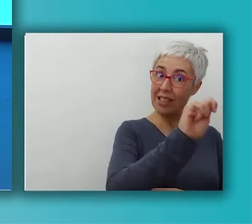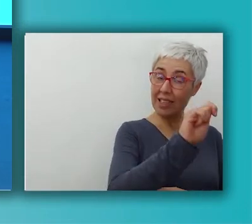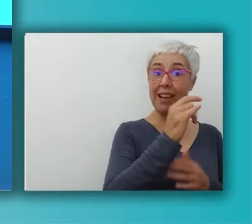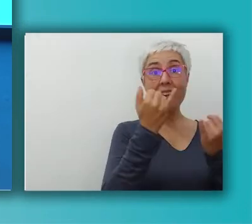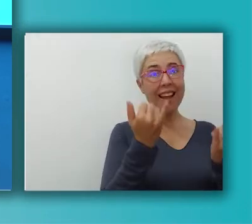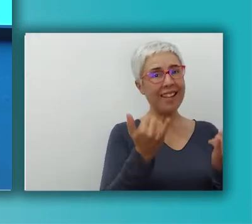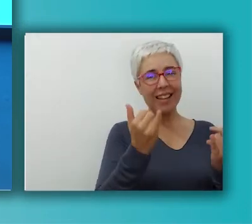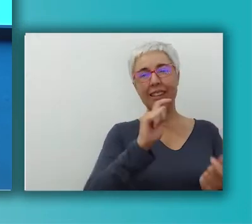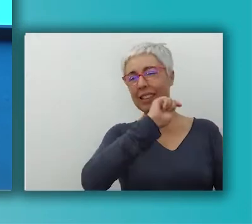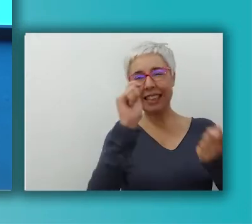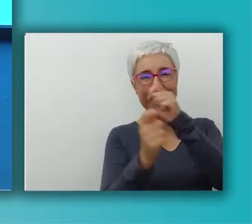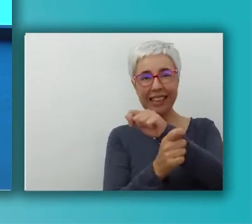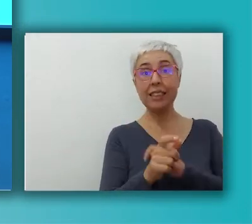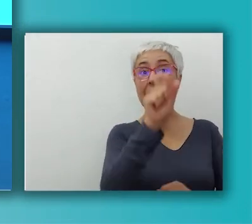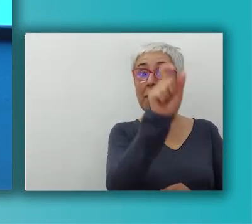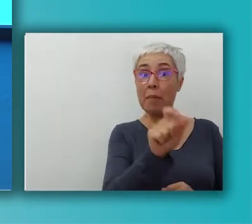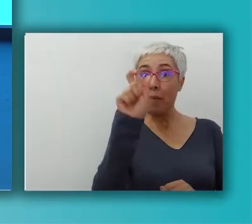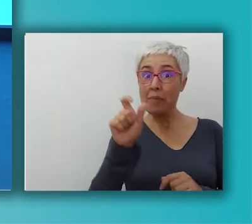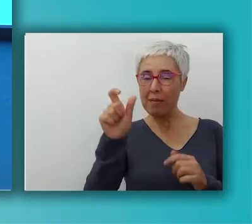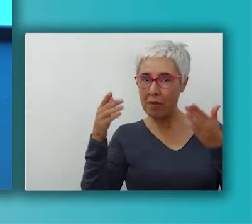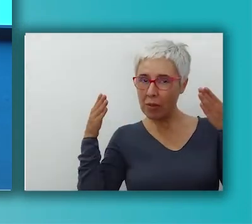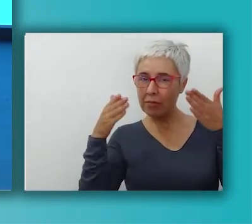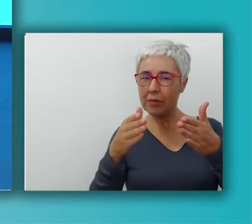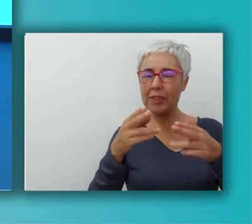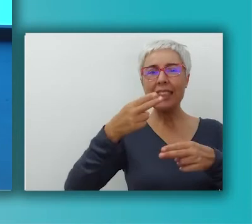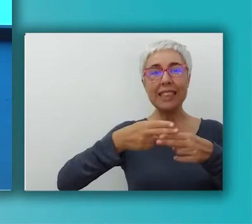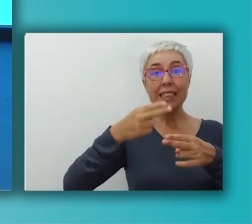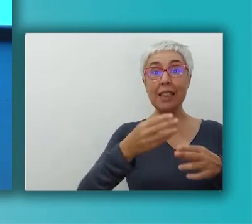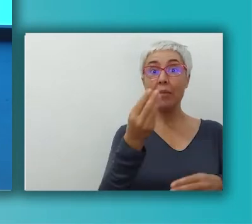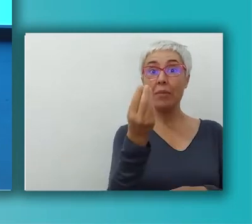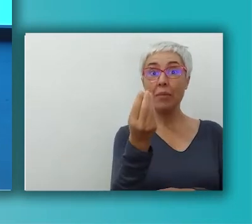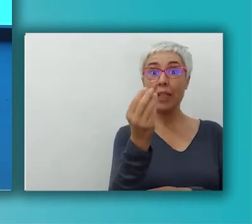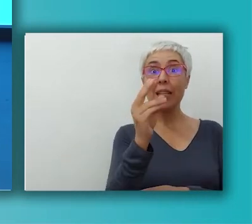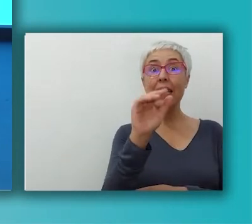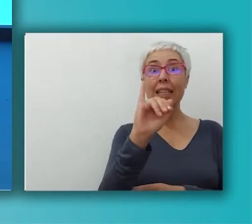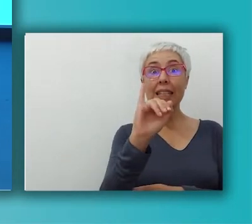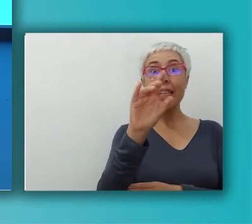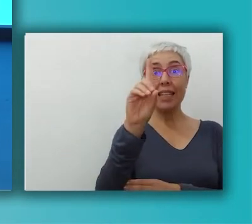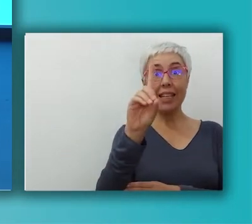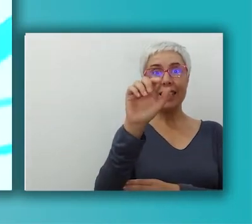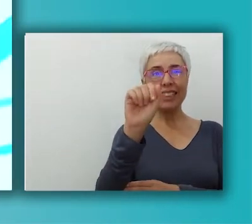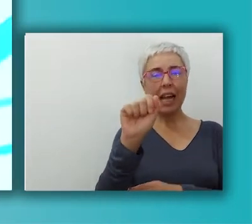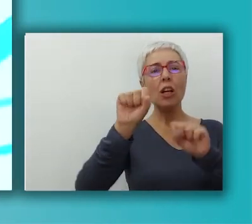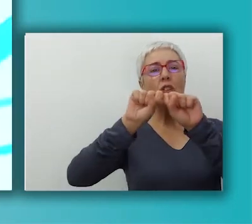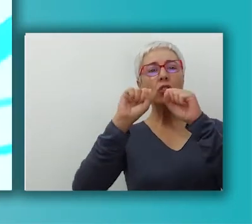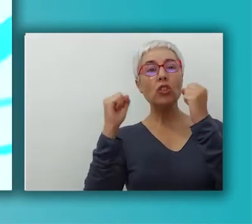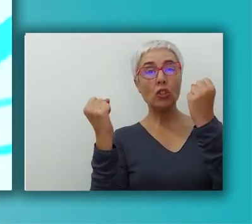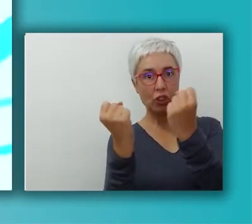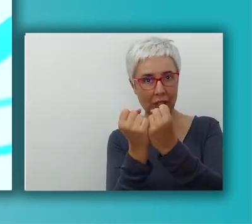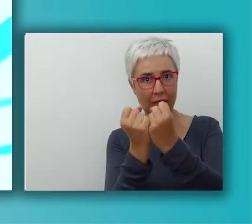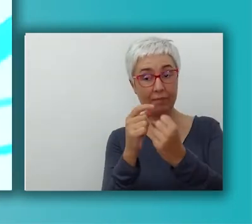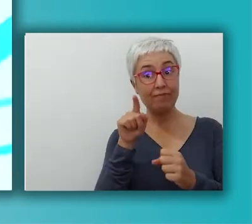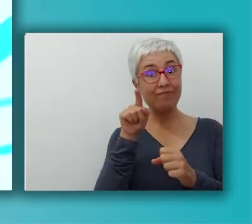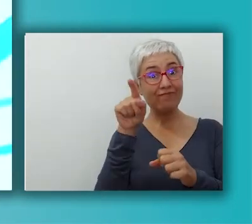las personas. Y ahora seguimos con un proyecto con impacto en las personas también, pero en un impacto más social. El proyecto se llama Kida y nos lo presenta su